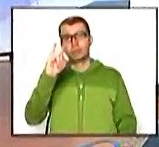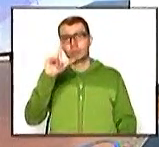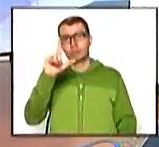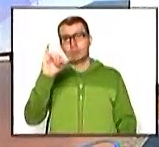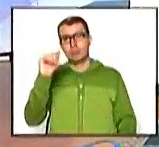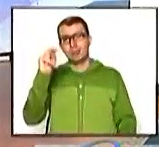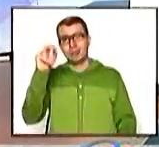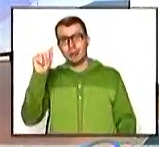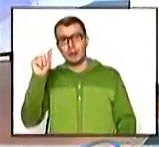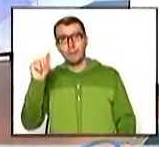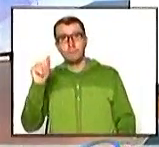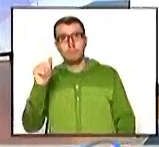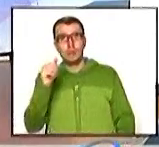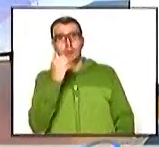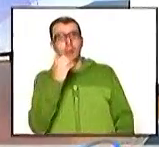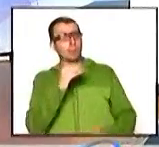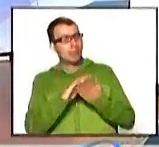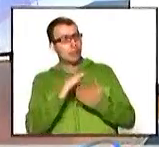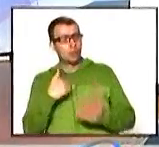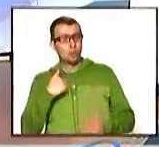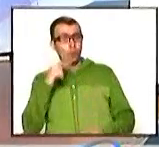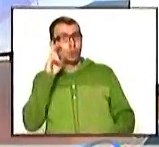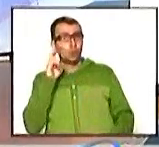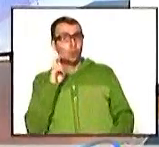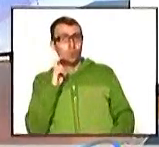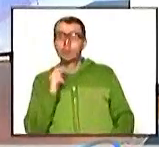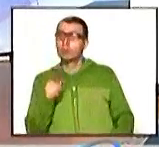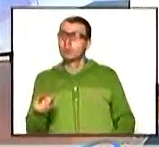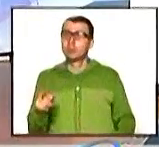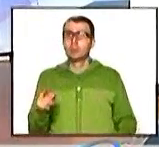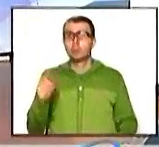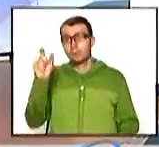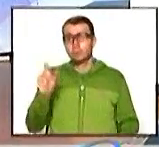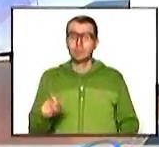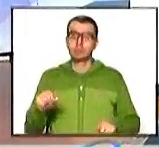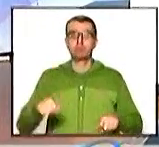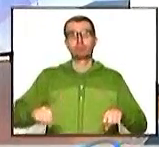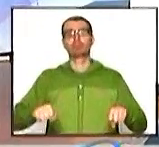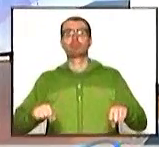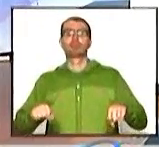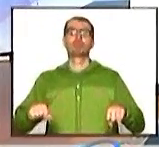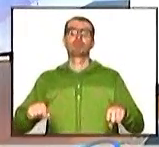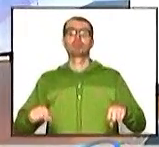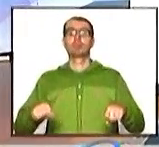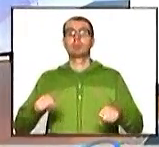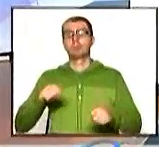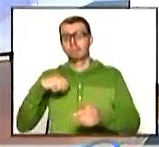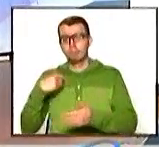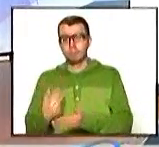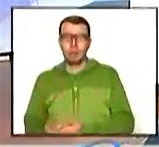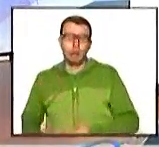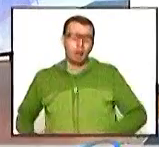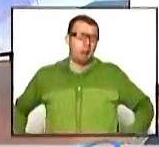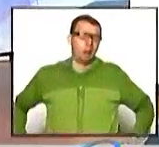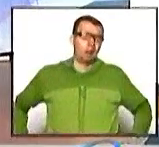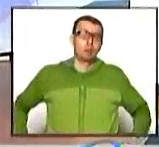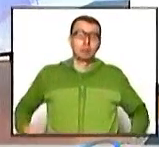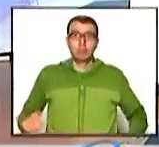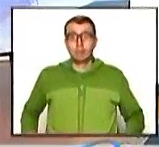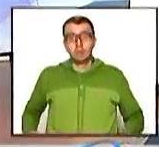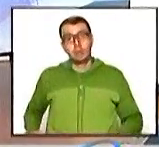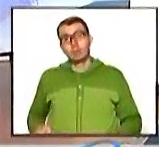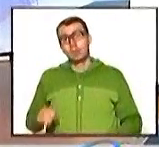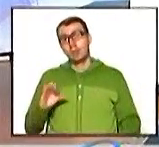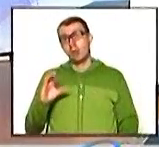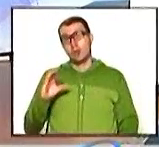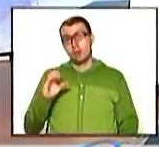al doctor. Resulta que mi esposo tuvo un accidente, se cayó de una moto, y se lastimó el fósil. Entonces me gustaría saber la